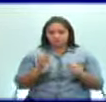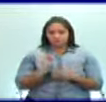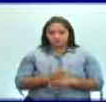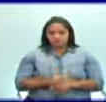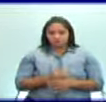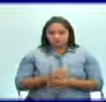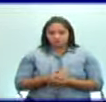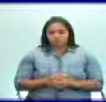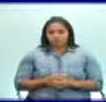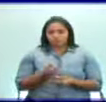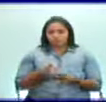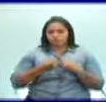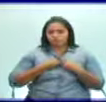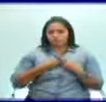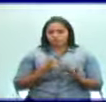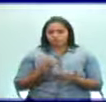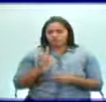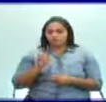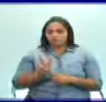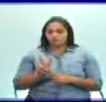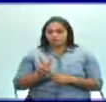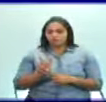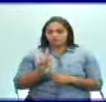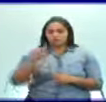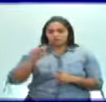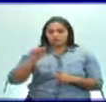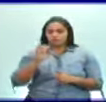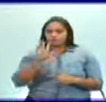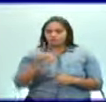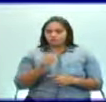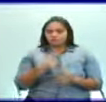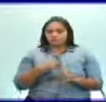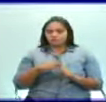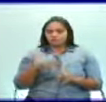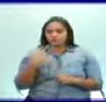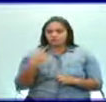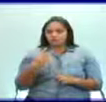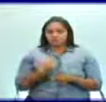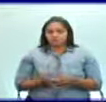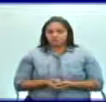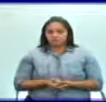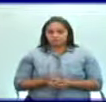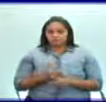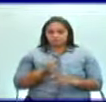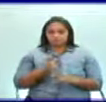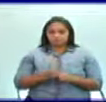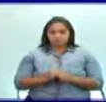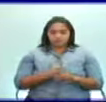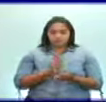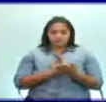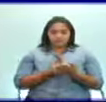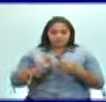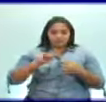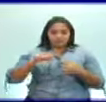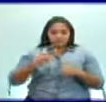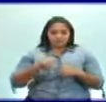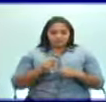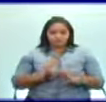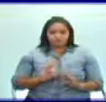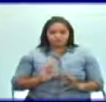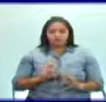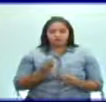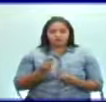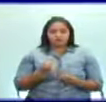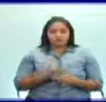a la 1,5. ¿Cómo resolvemos esto? Bueno, aquí se pone de manifiesto un contenido tratado en el encuentro anterior, que fueron los antilogaritmos. ¿Qué